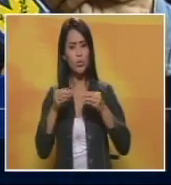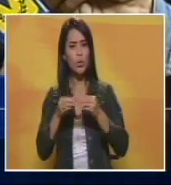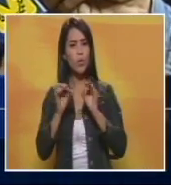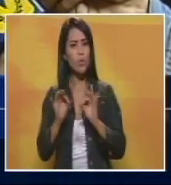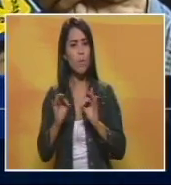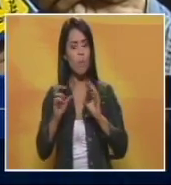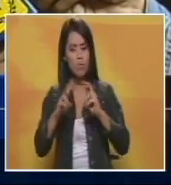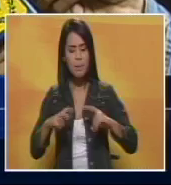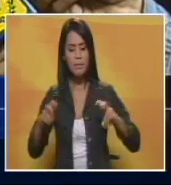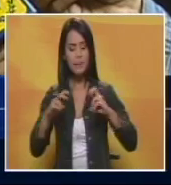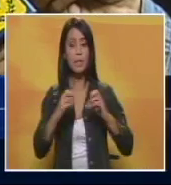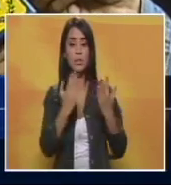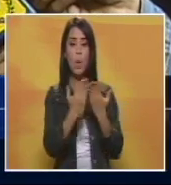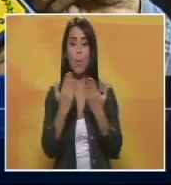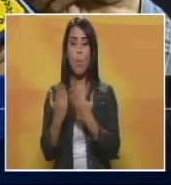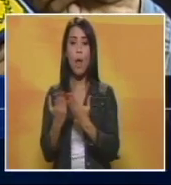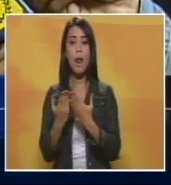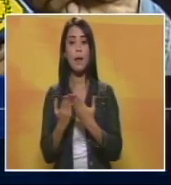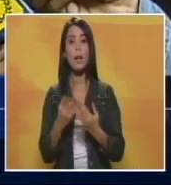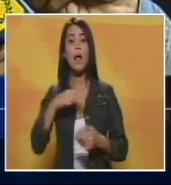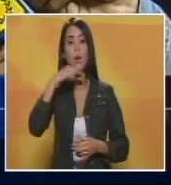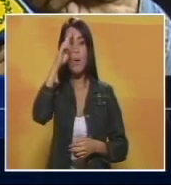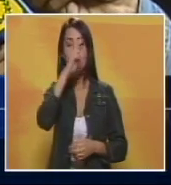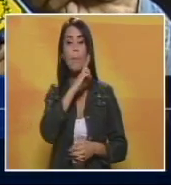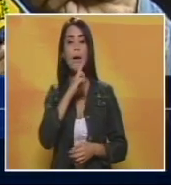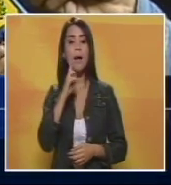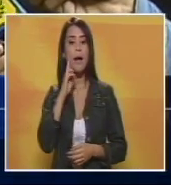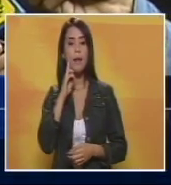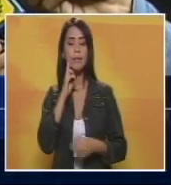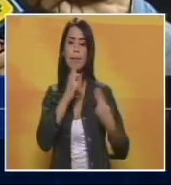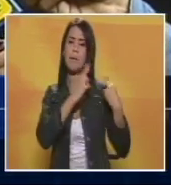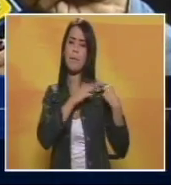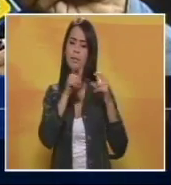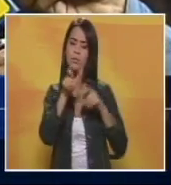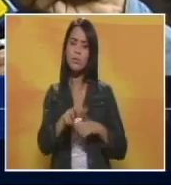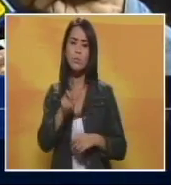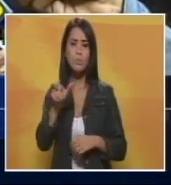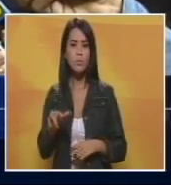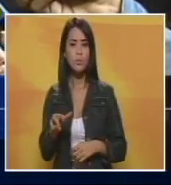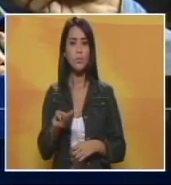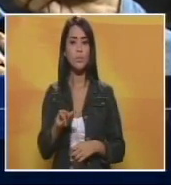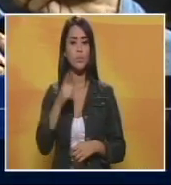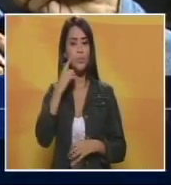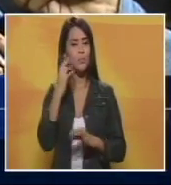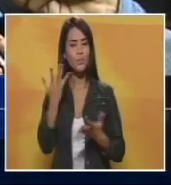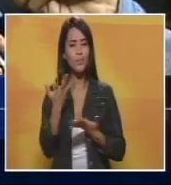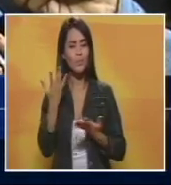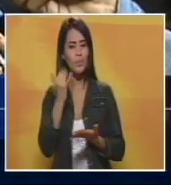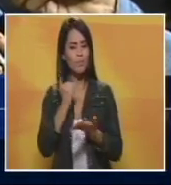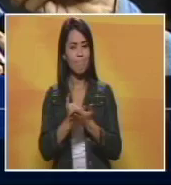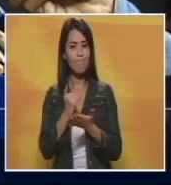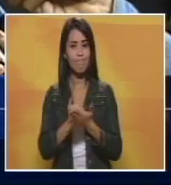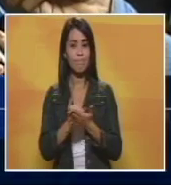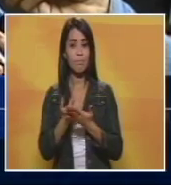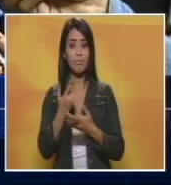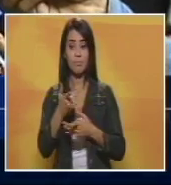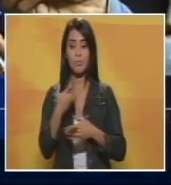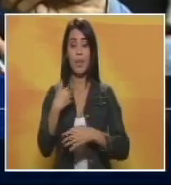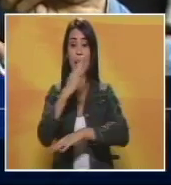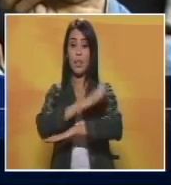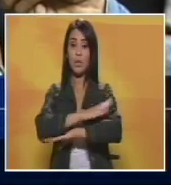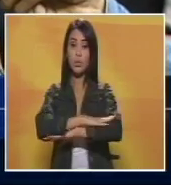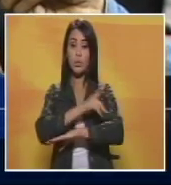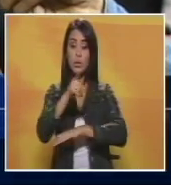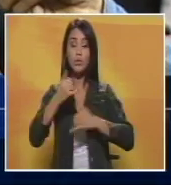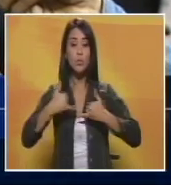a los colegios, a los padres, a los representantes, a revisar la actitud de sus hijos,